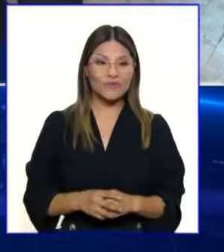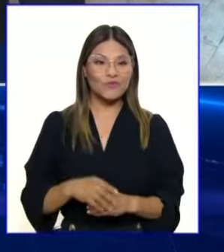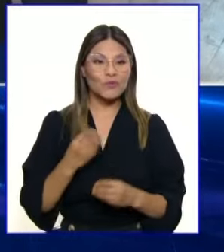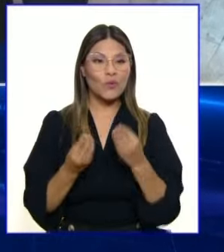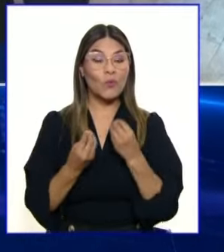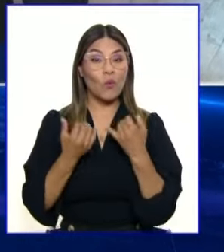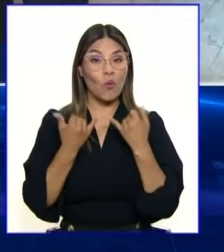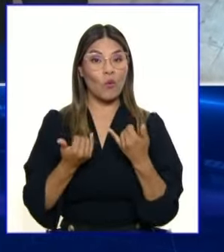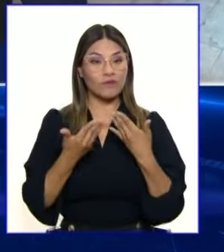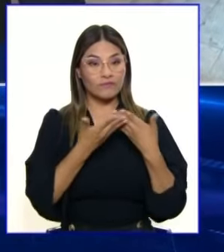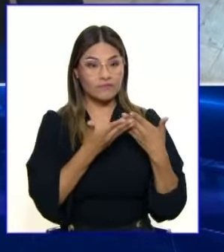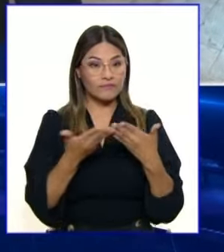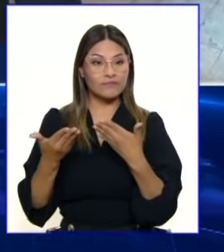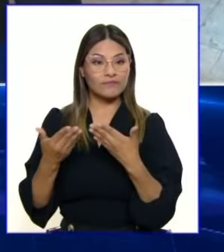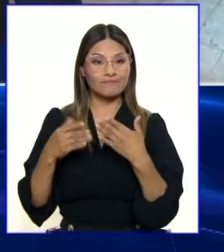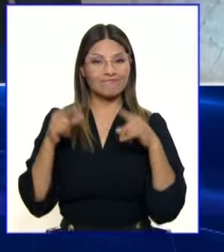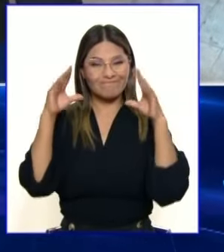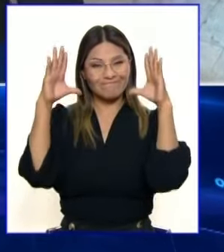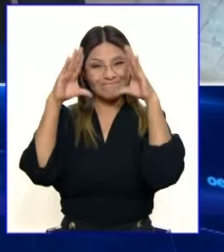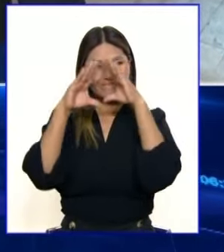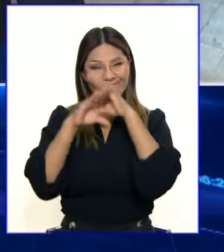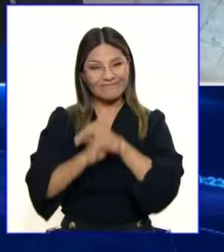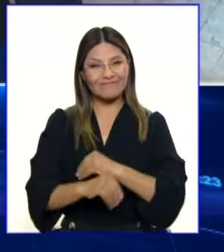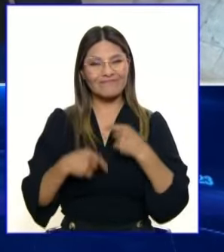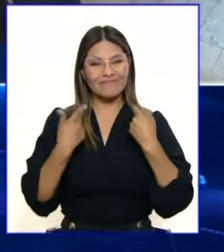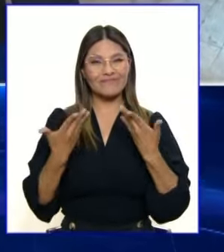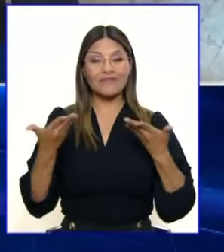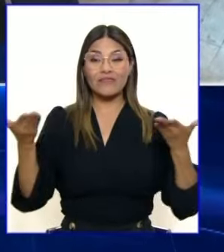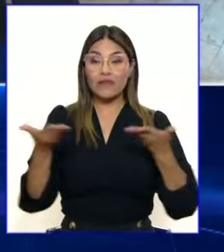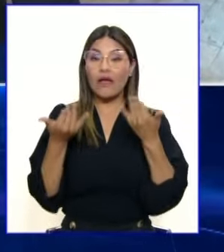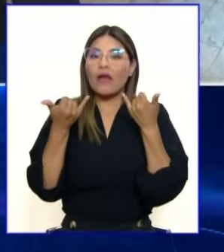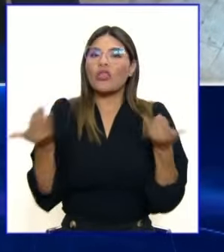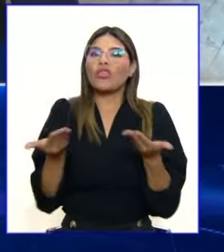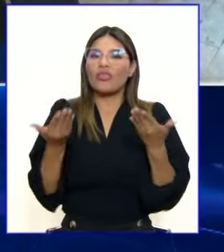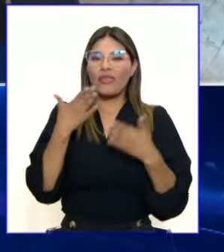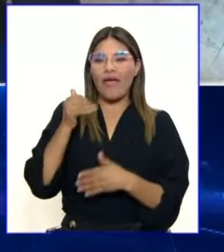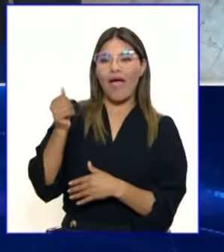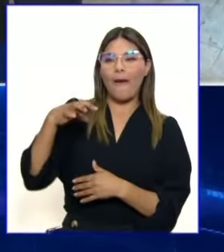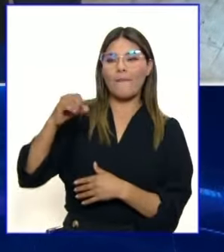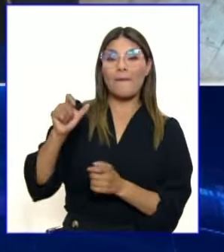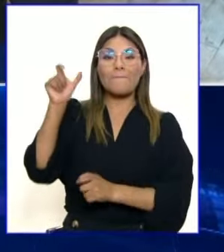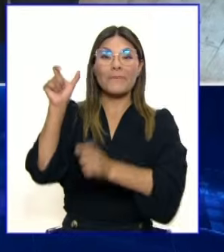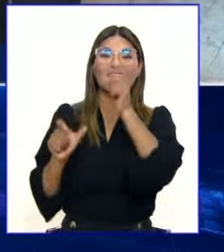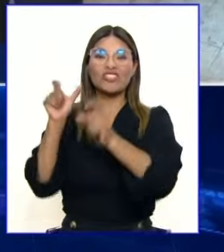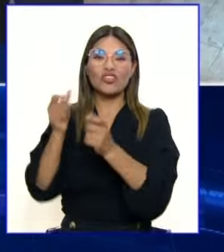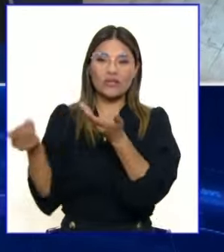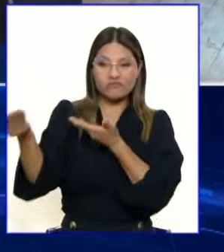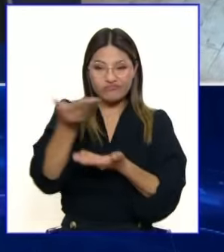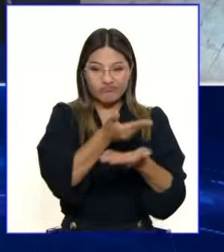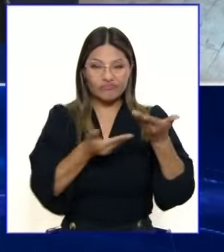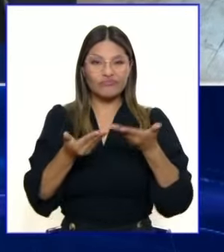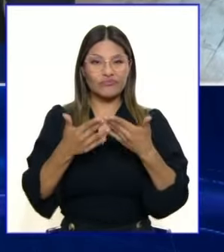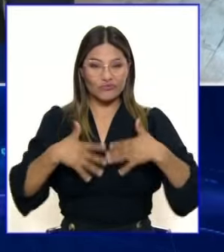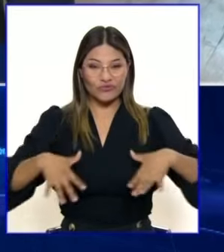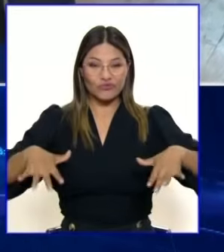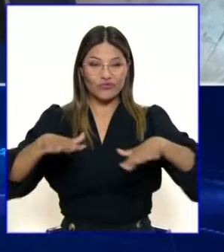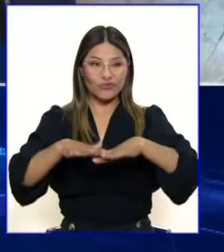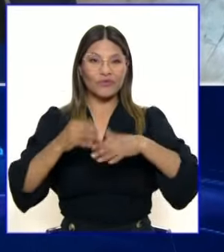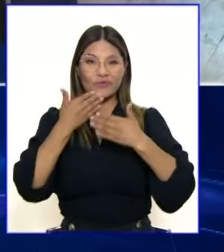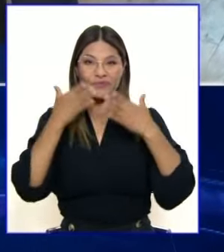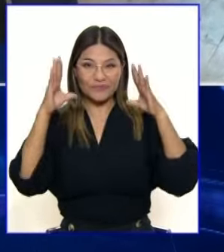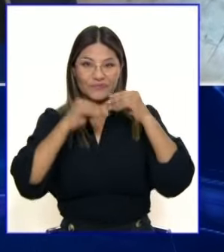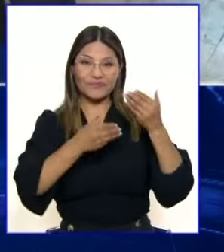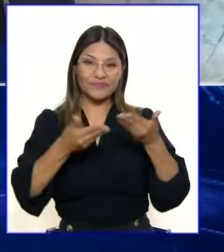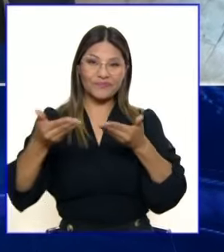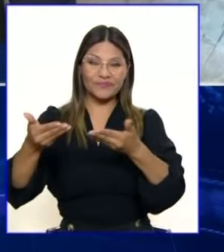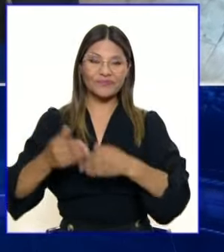viene dándose a esta hora de la noche en el APEC Ciudadano que se desarrolla en el Puericultorio Pérez Araníbal. Adelante, Marielena, te escuchamos.